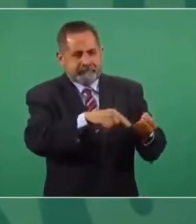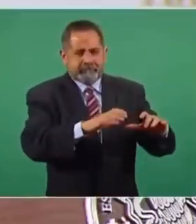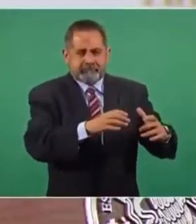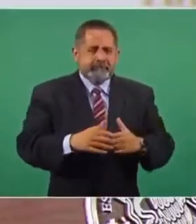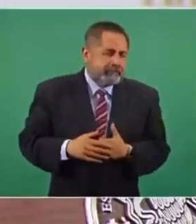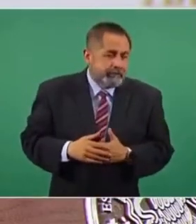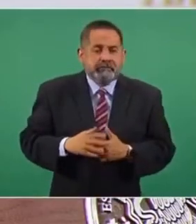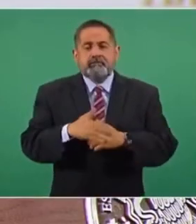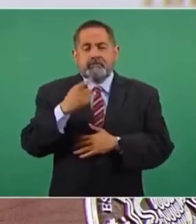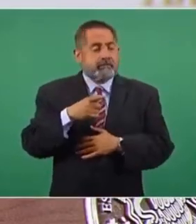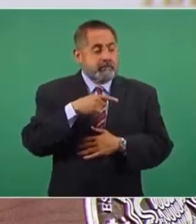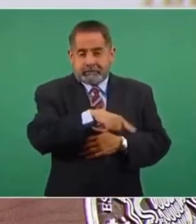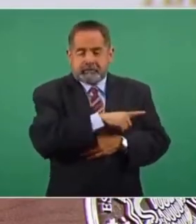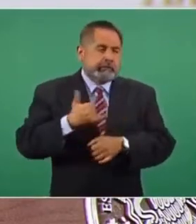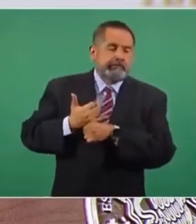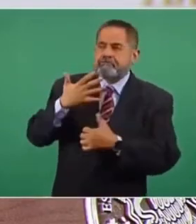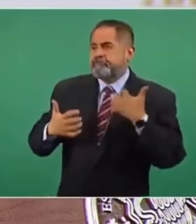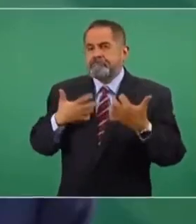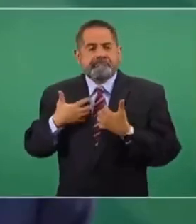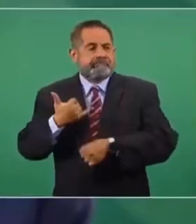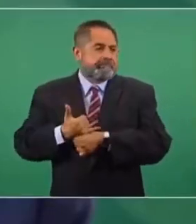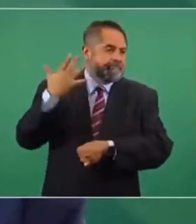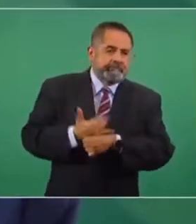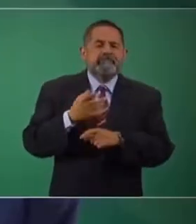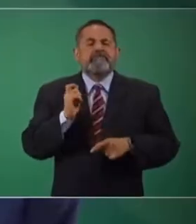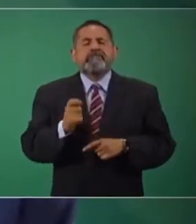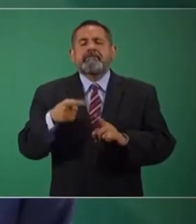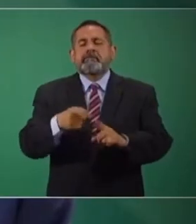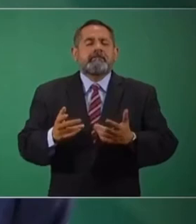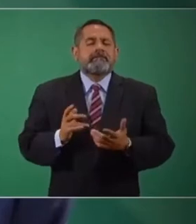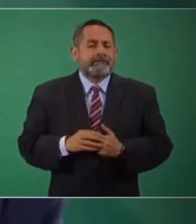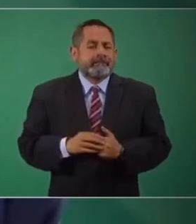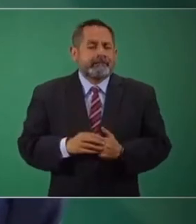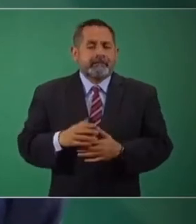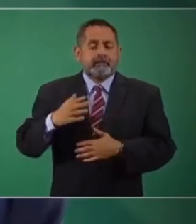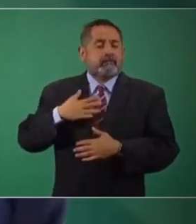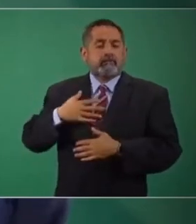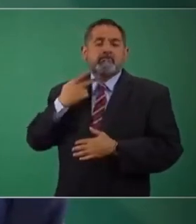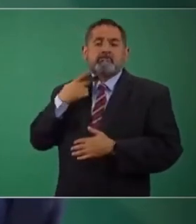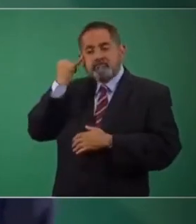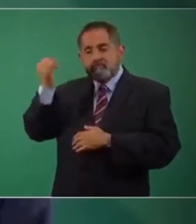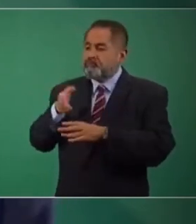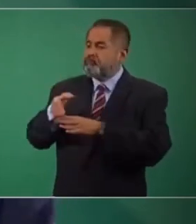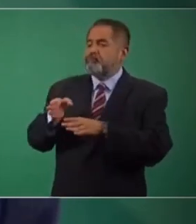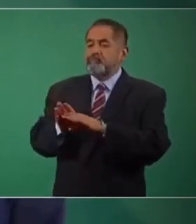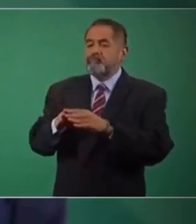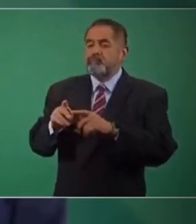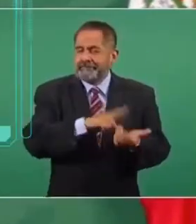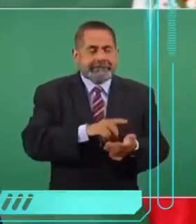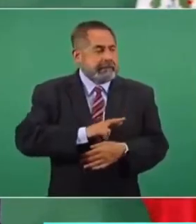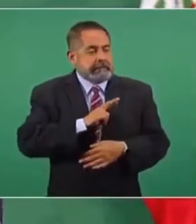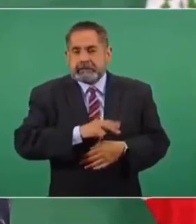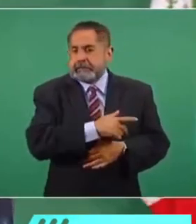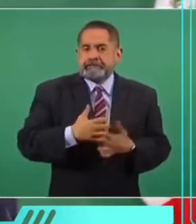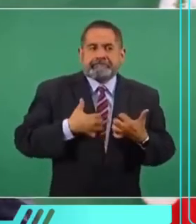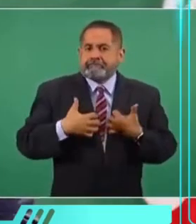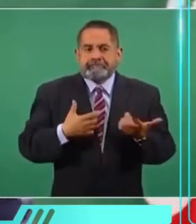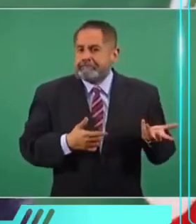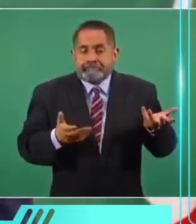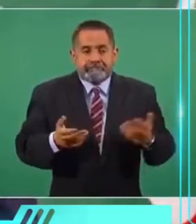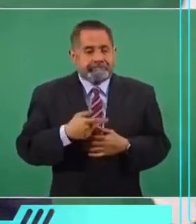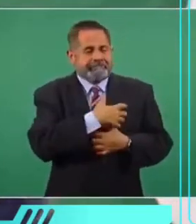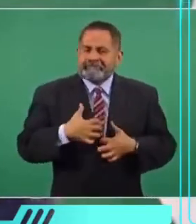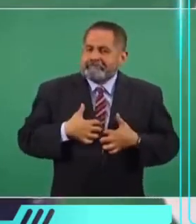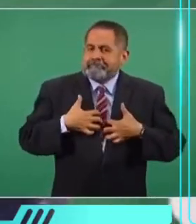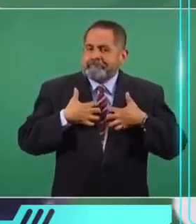porque les incomoda muchísimo, sobre todo la política social. Genera